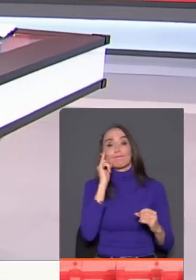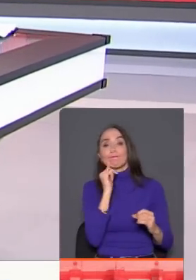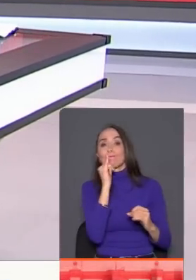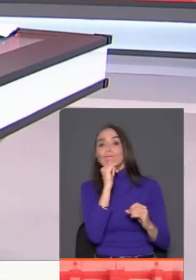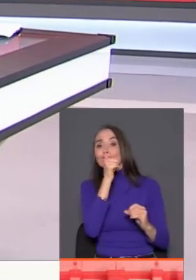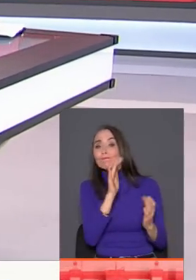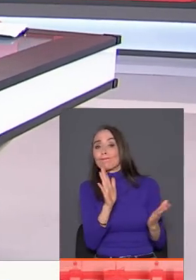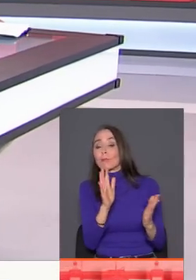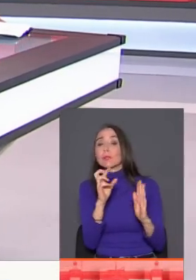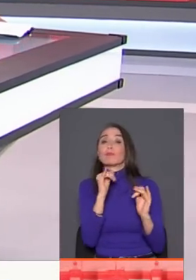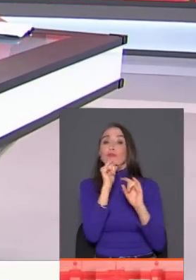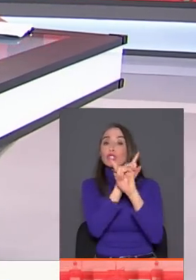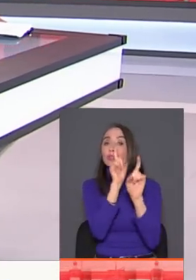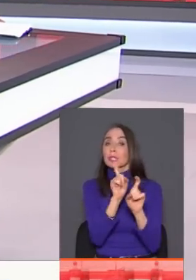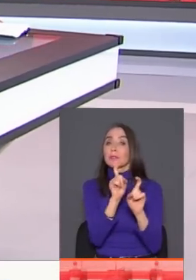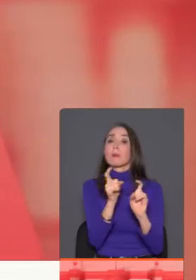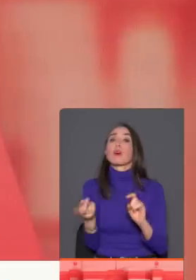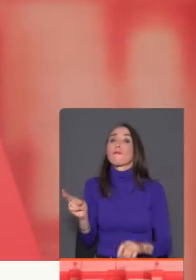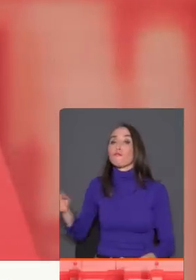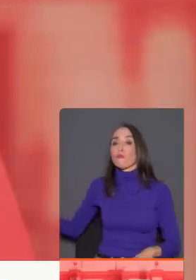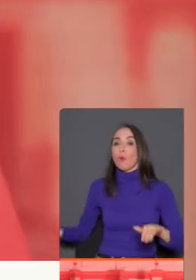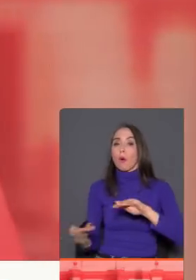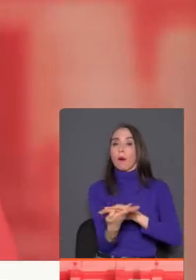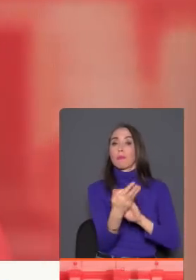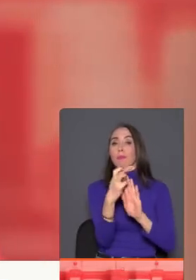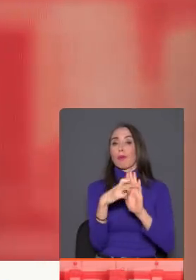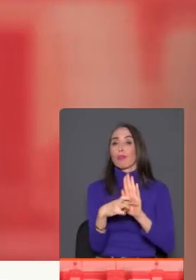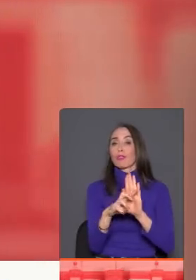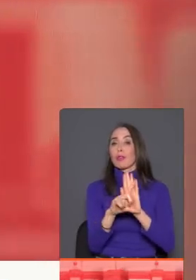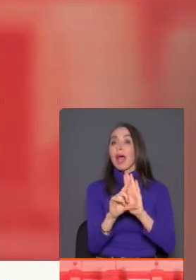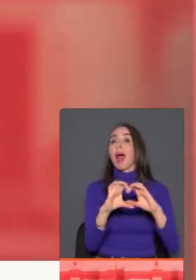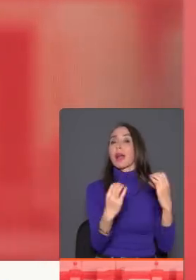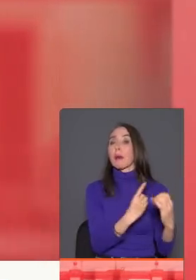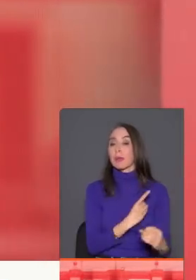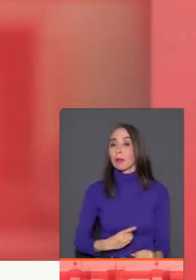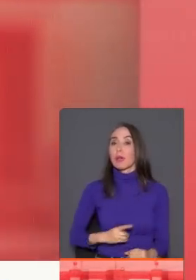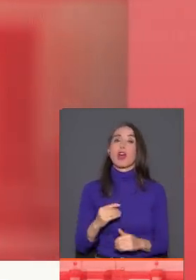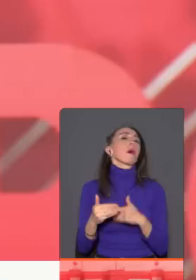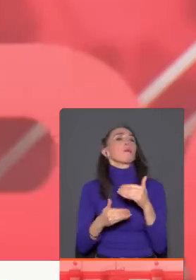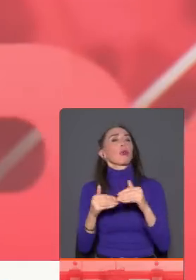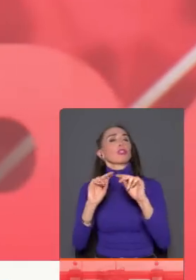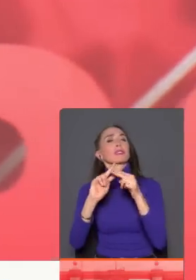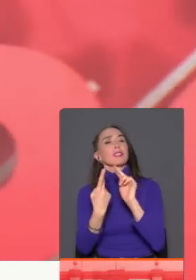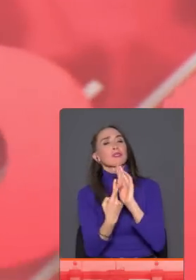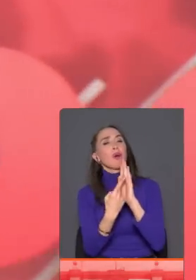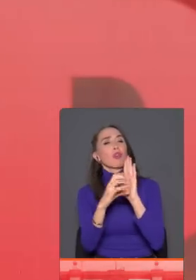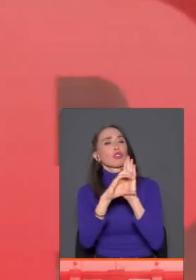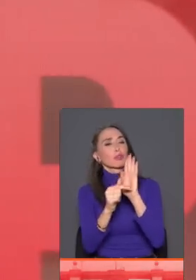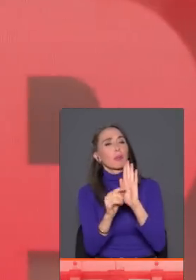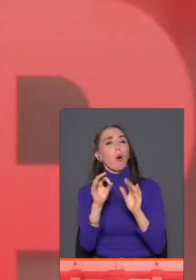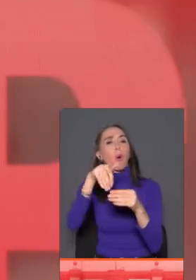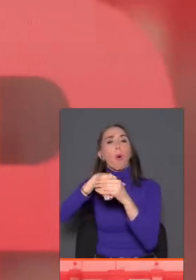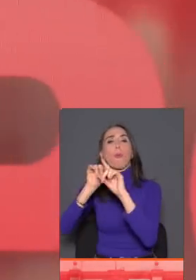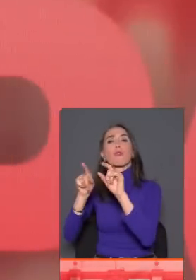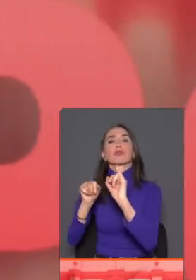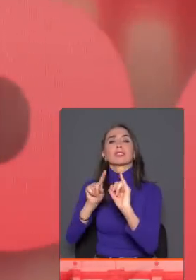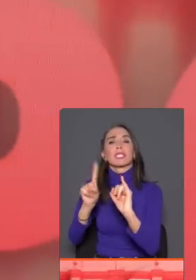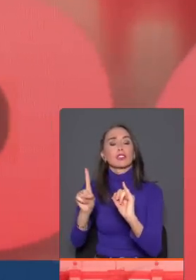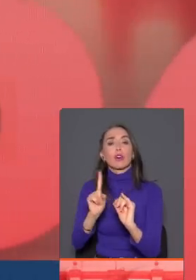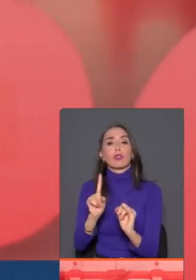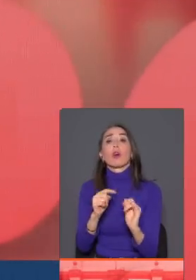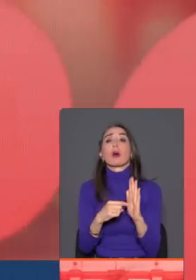tiene que volver a la cámara de diputados pero no todo es proceso constituyente plebiscito también en la reforma tributaria